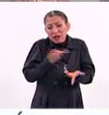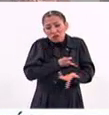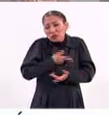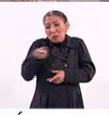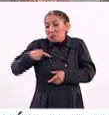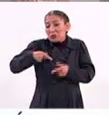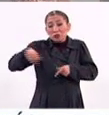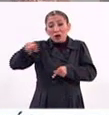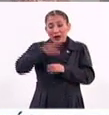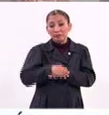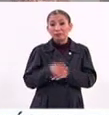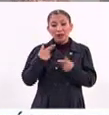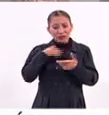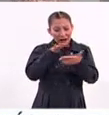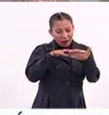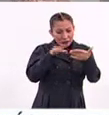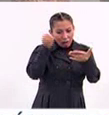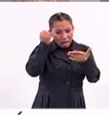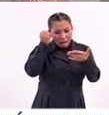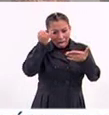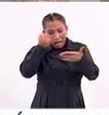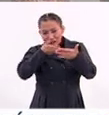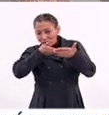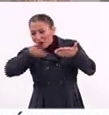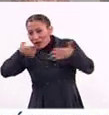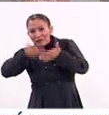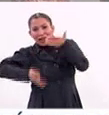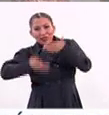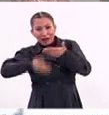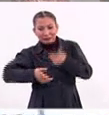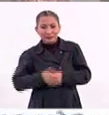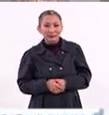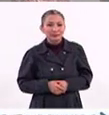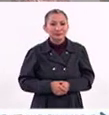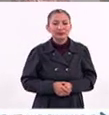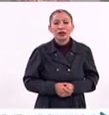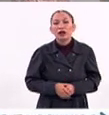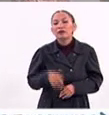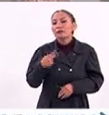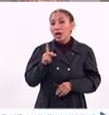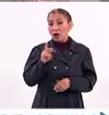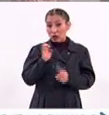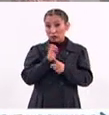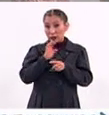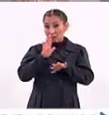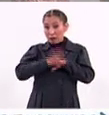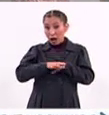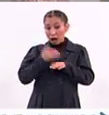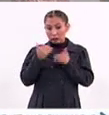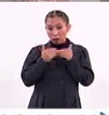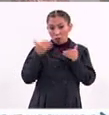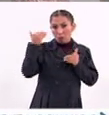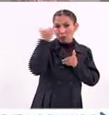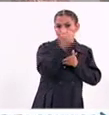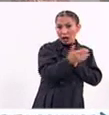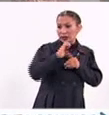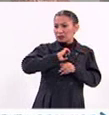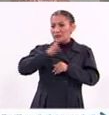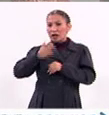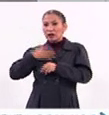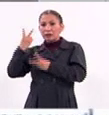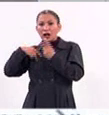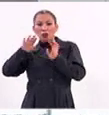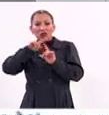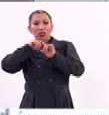Claro, el lector termina de construir la parte que no está. Exactamente. Pero entonces eran mucho más avanzados, digamos, que los españoles